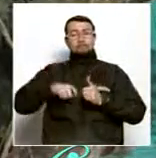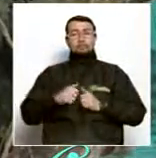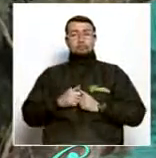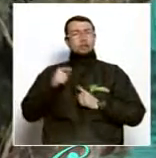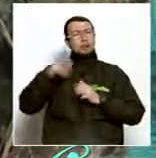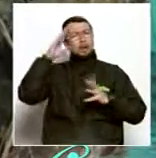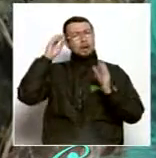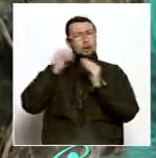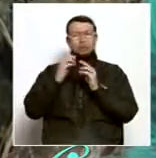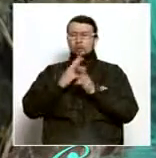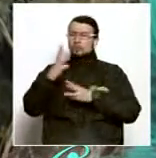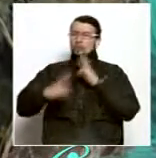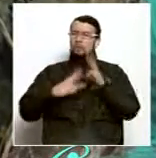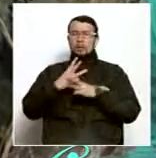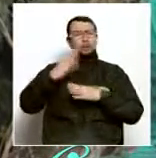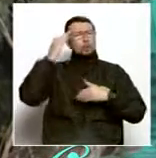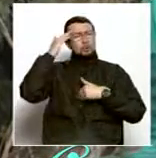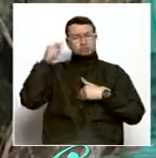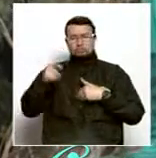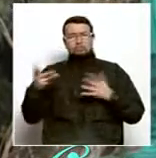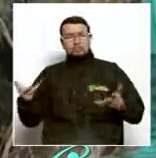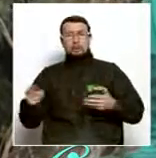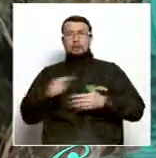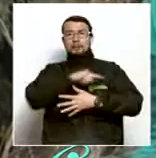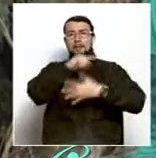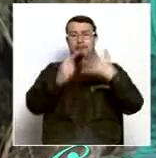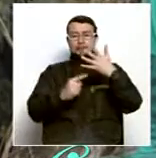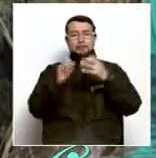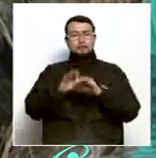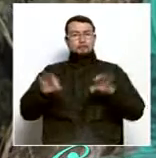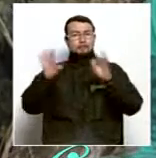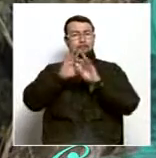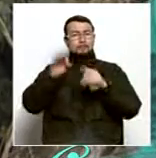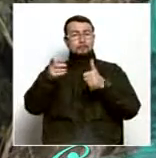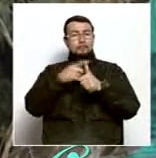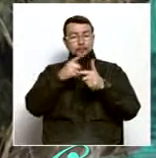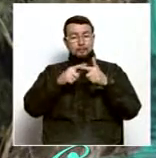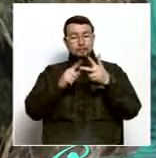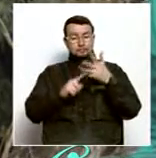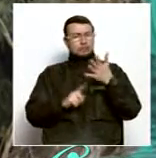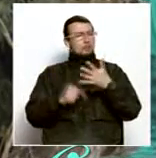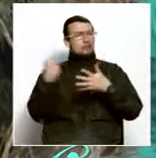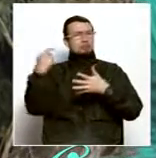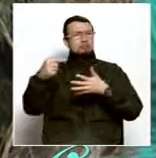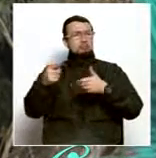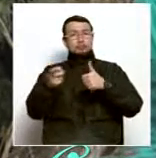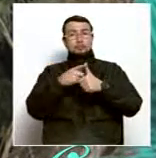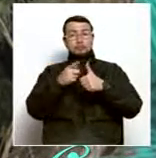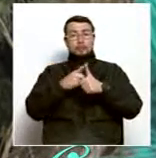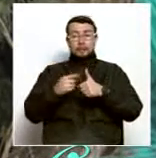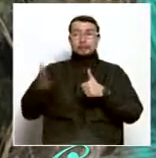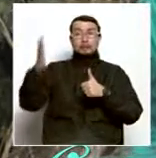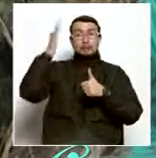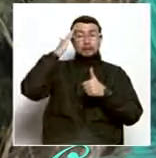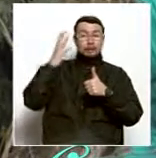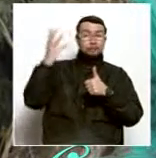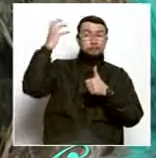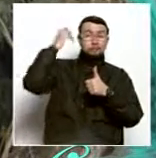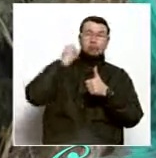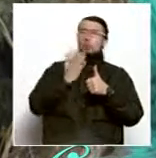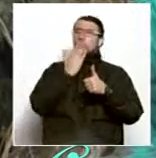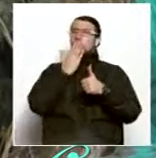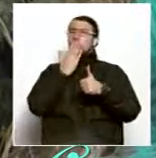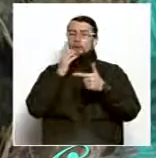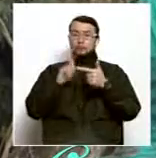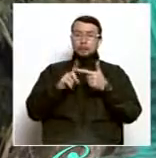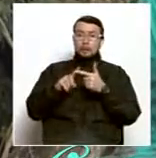Mundial Consciente se desarrolla a través de 5 temáticas principales, las cuales son saberes ancestrales,